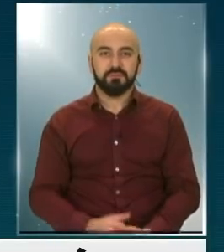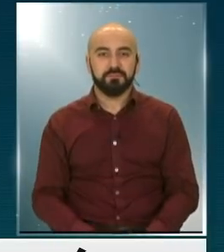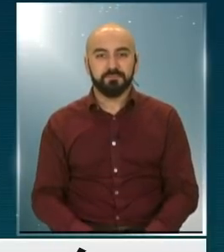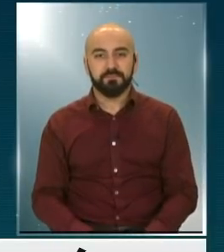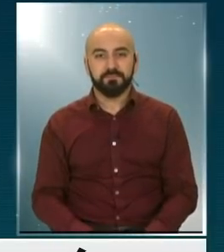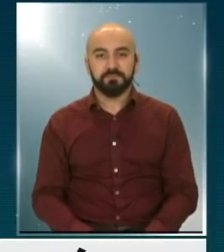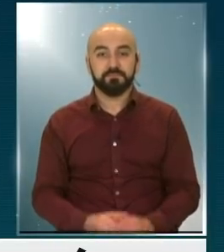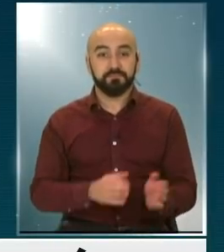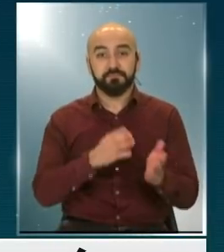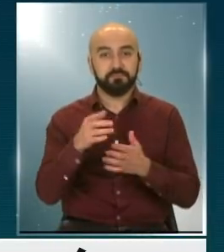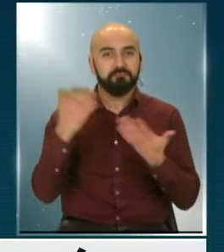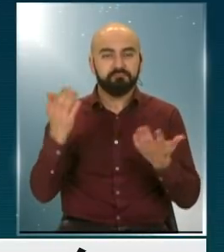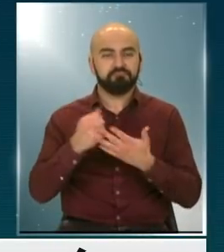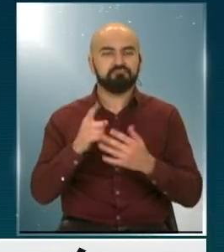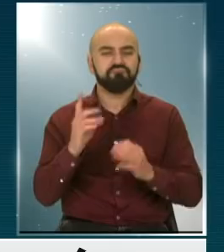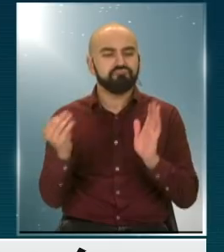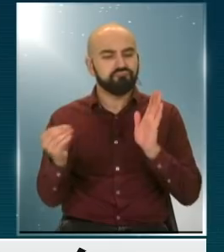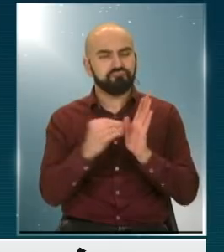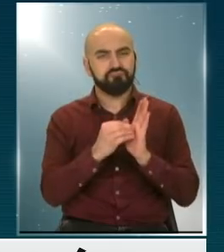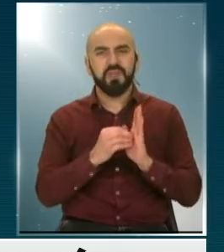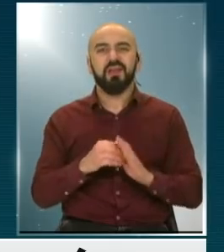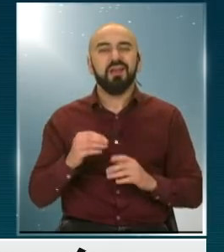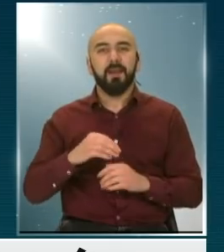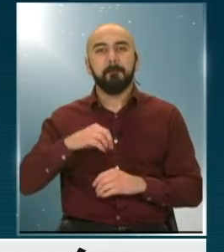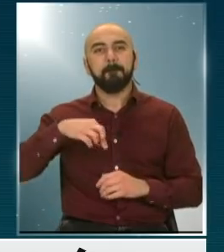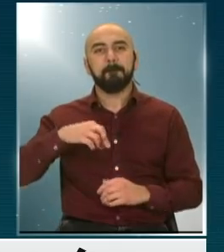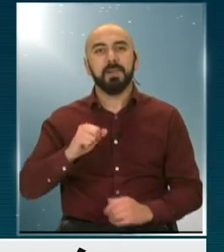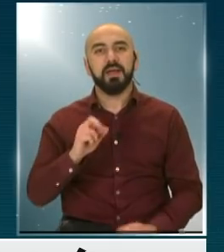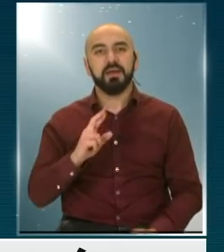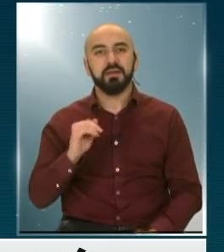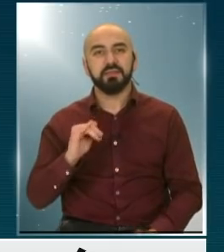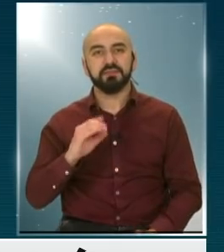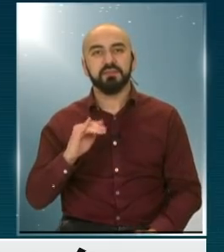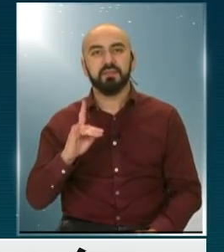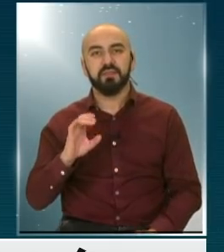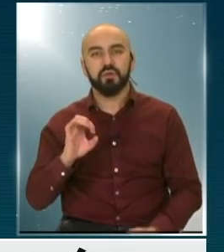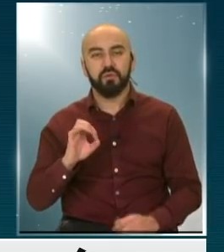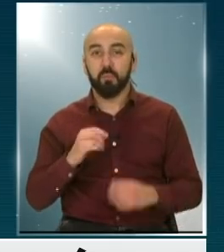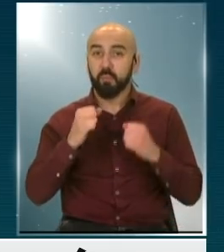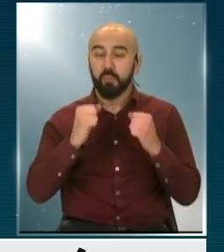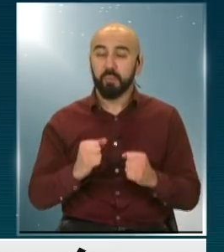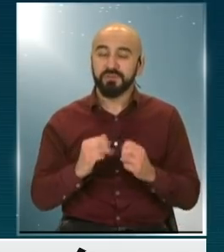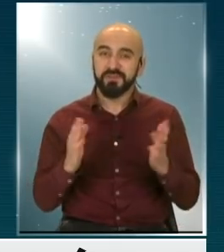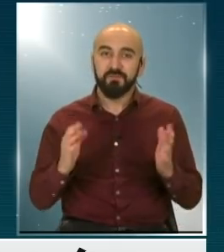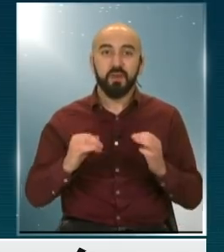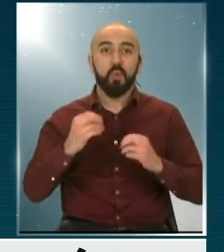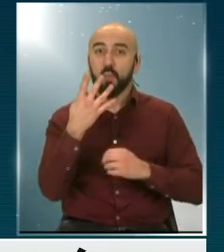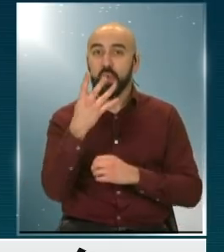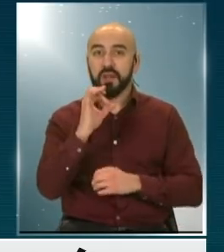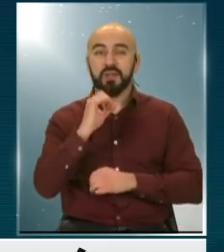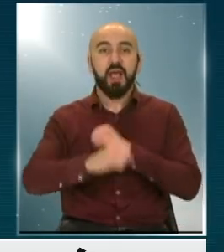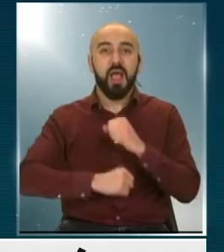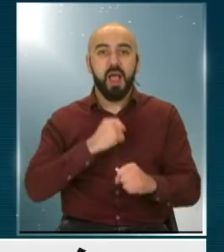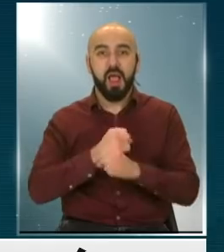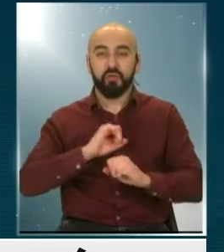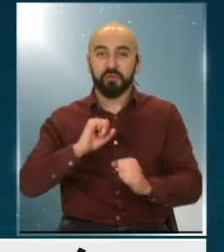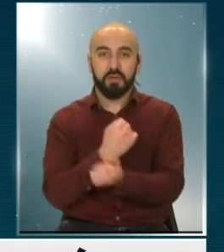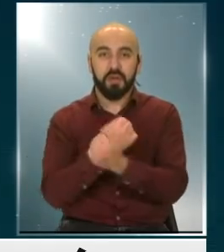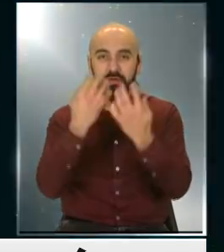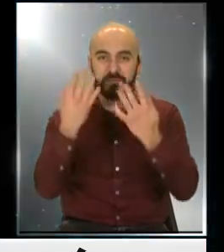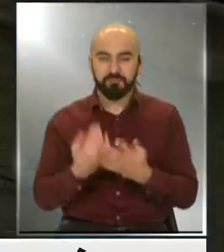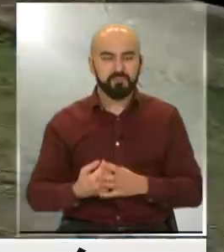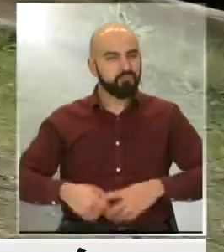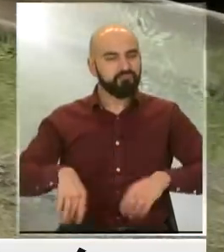Llanos fue formalizada por el delito de parricidio, arriesga 40 años de cárcel y los querellantes confían en lograr cadena